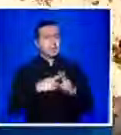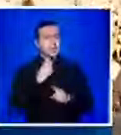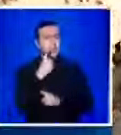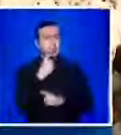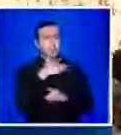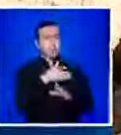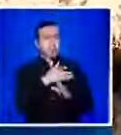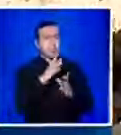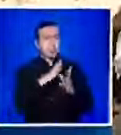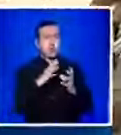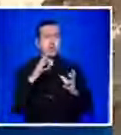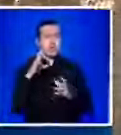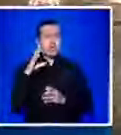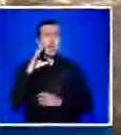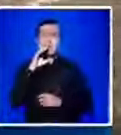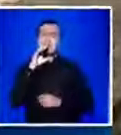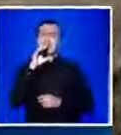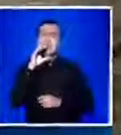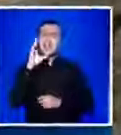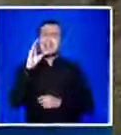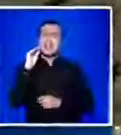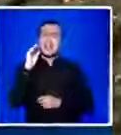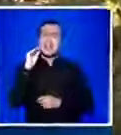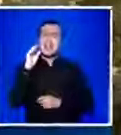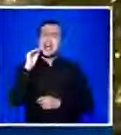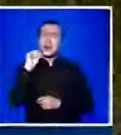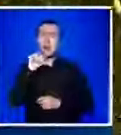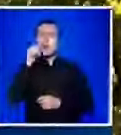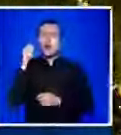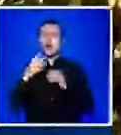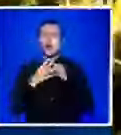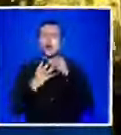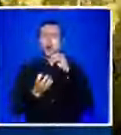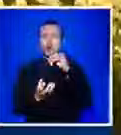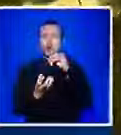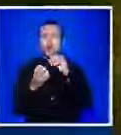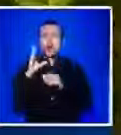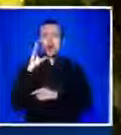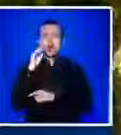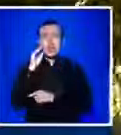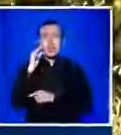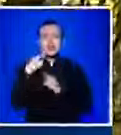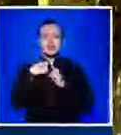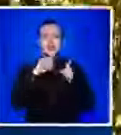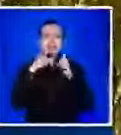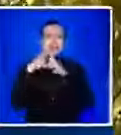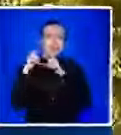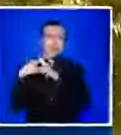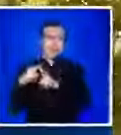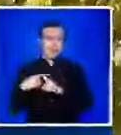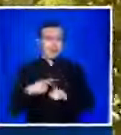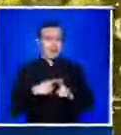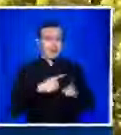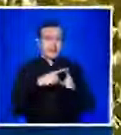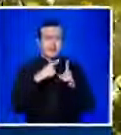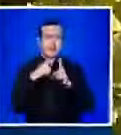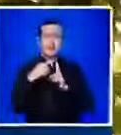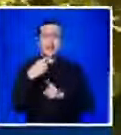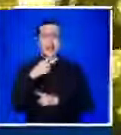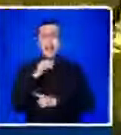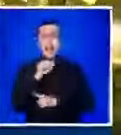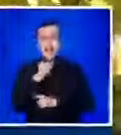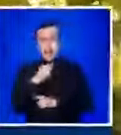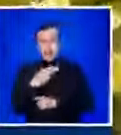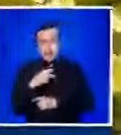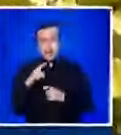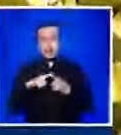De esos negros también que se hacen deliciosos, es otra variedad. Sí, otra variedad, tenemos distintas variedades, tenemos el hass, tenemos el